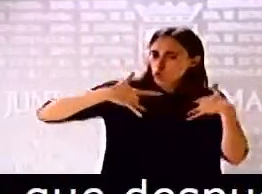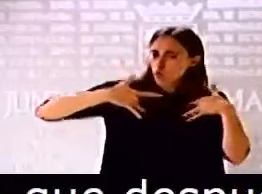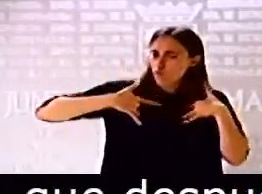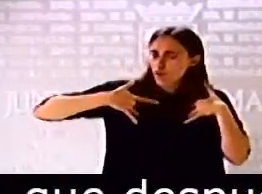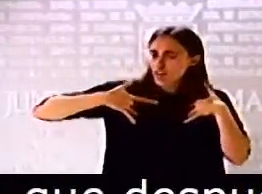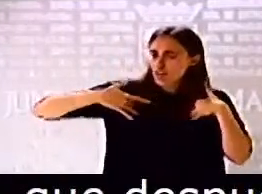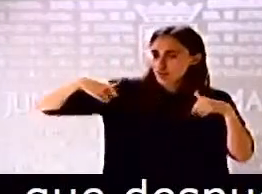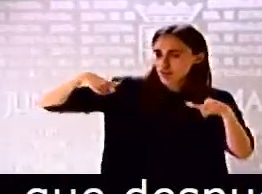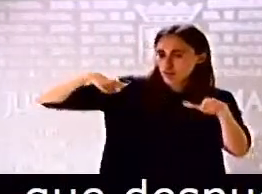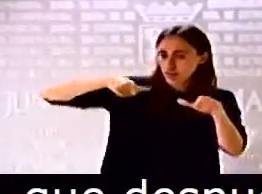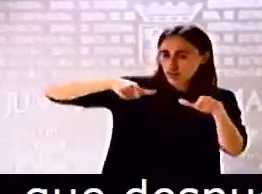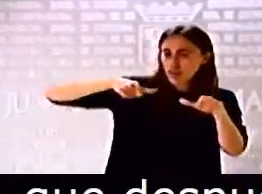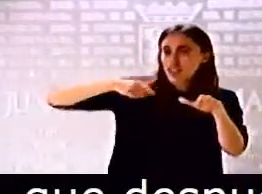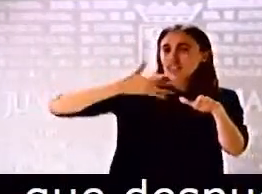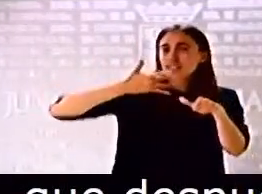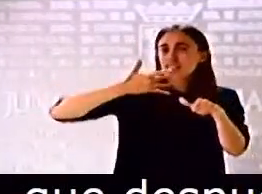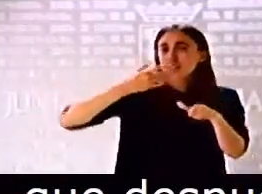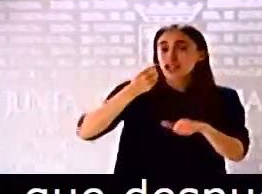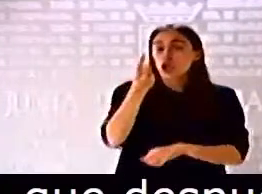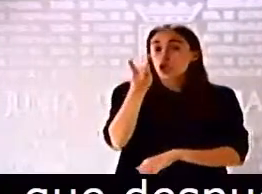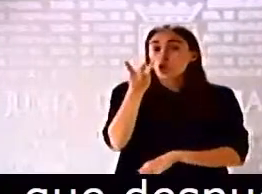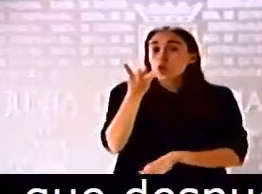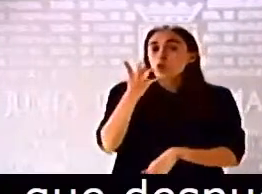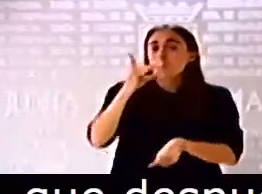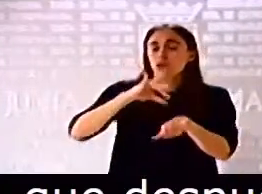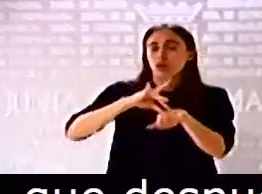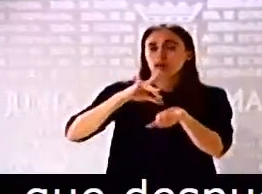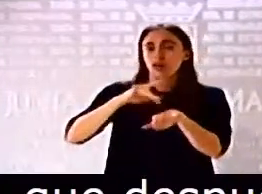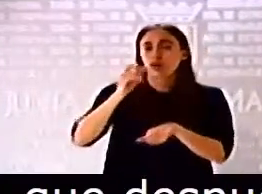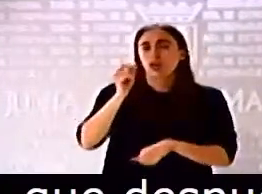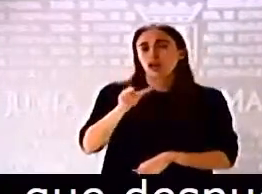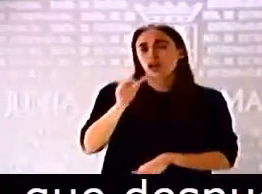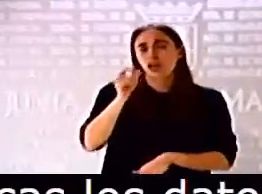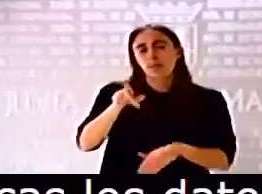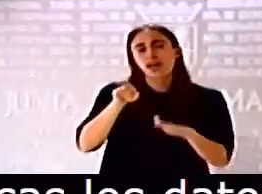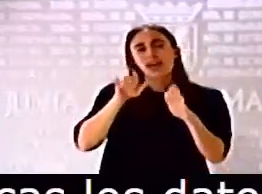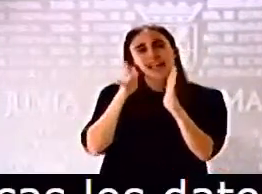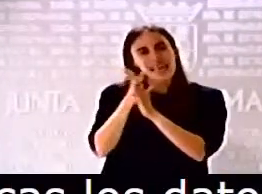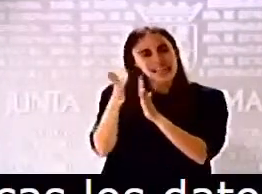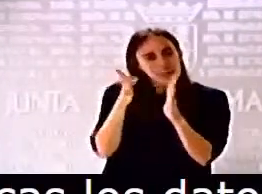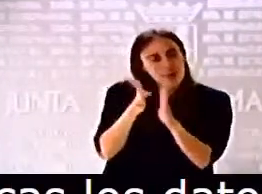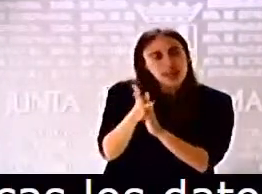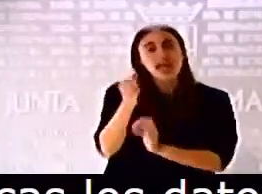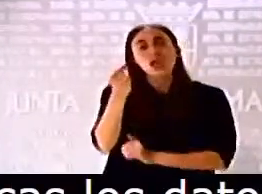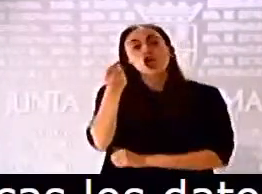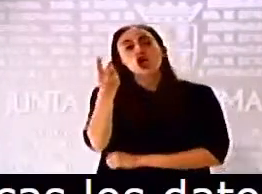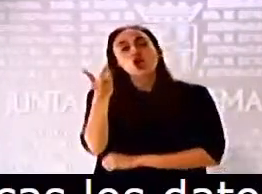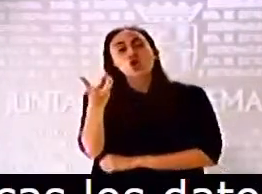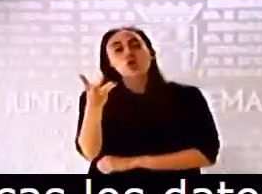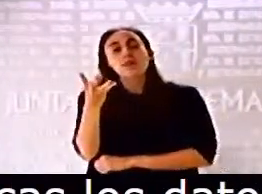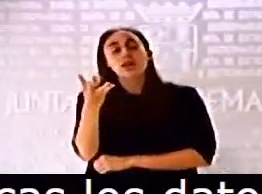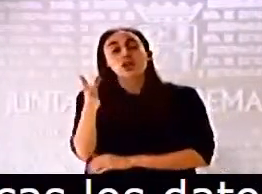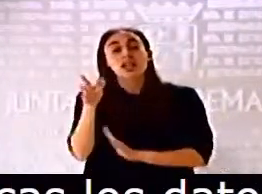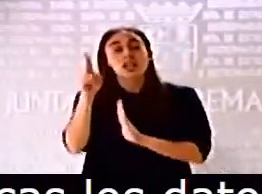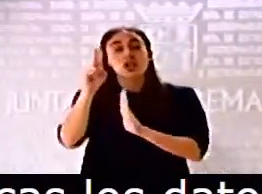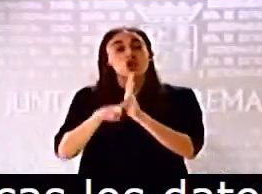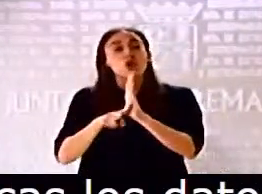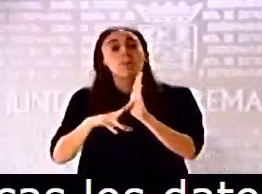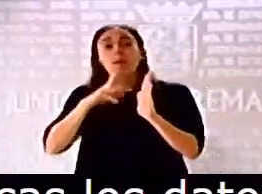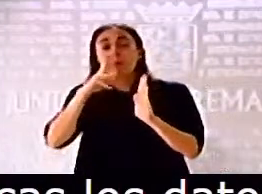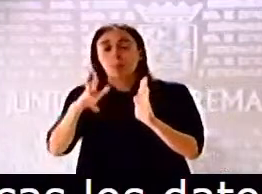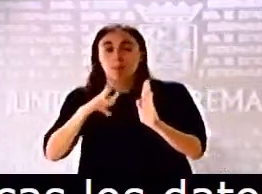cuando le explicas los datos epidemiológicos, cuando le explicas los datos de por qué toman las decisiones,